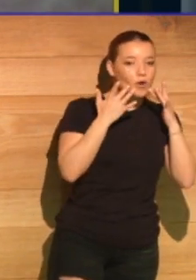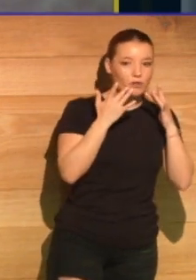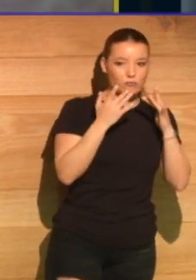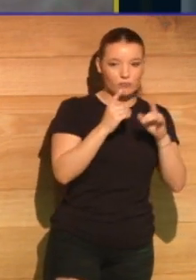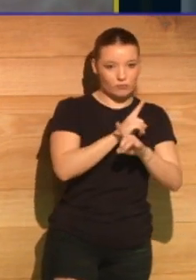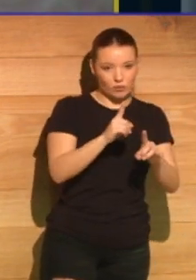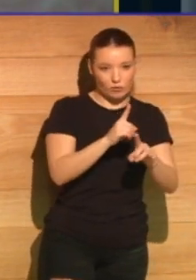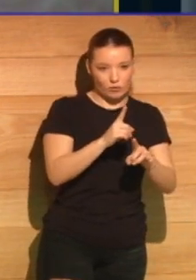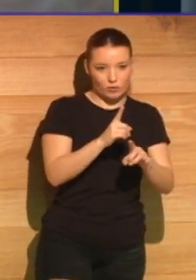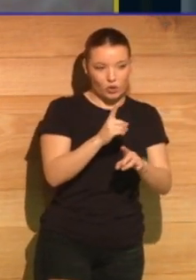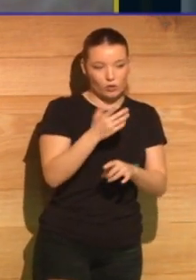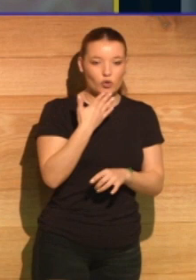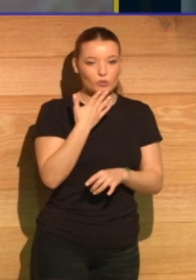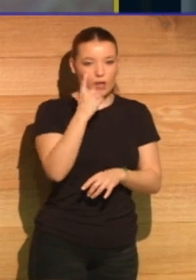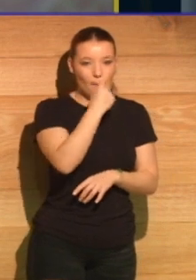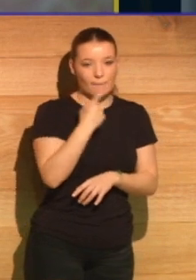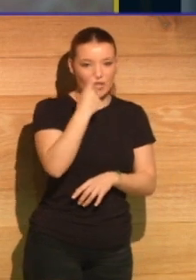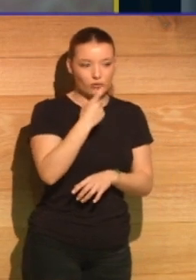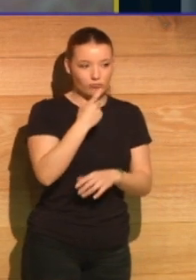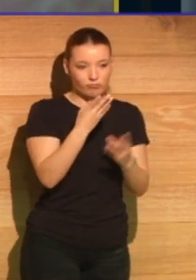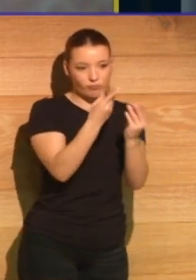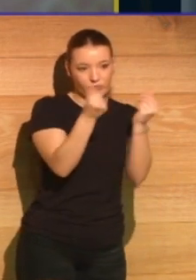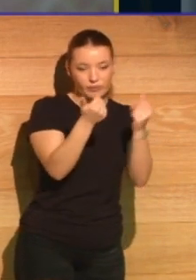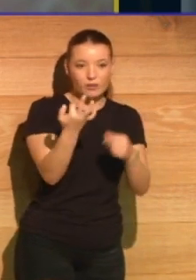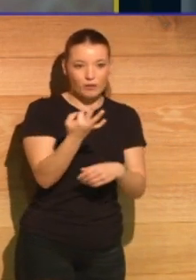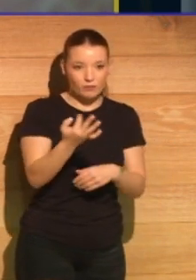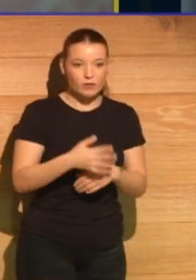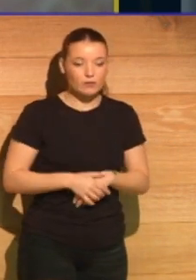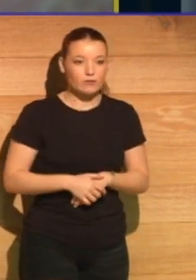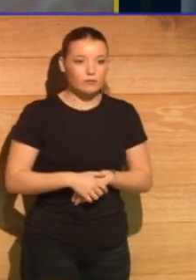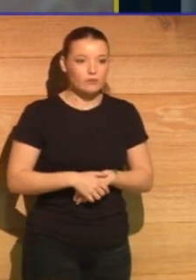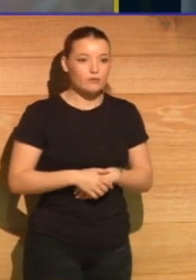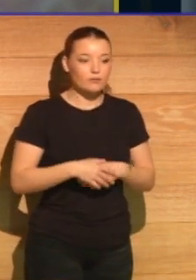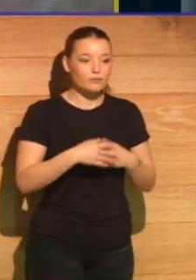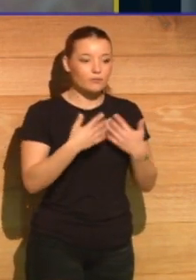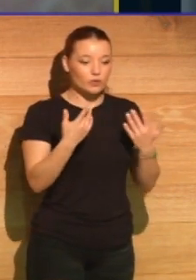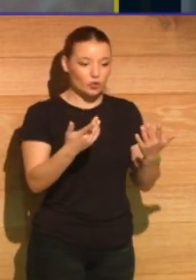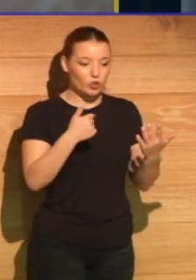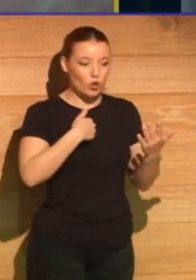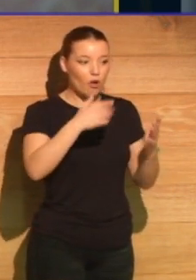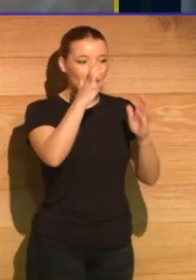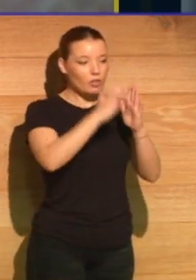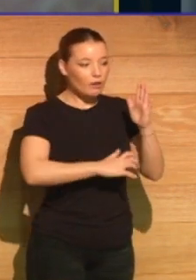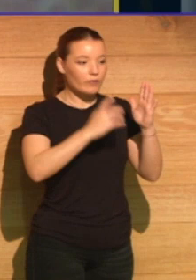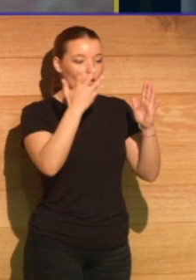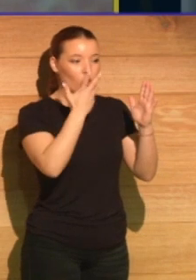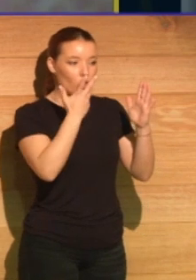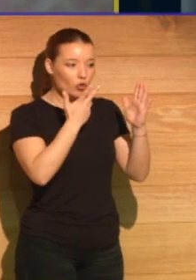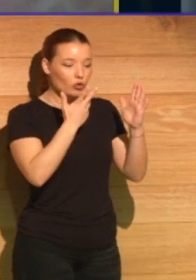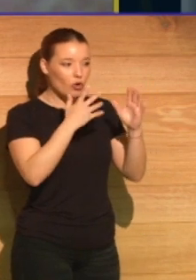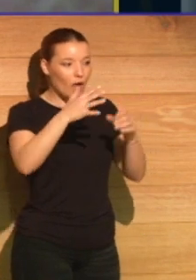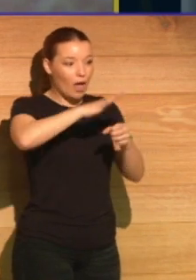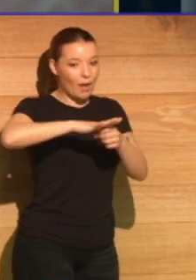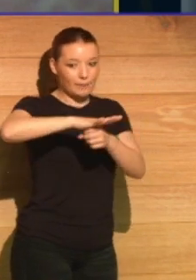hay que derribar, ¿no? Y creo que hay que, bueno, conociendo los déficits y las metodologías de cada uno de los